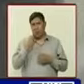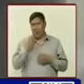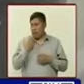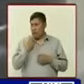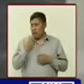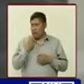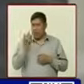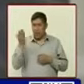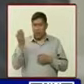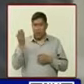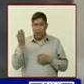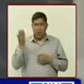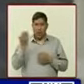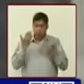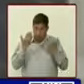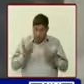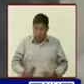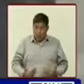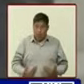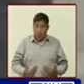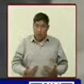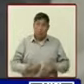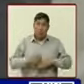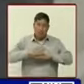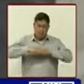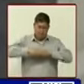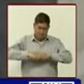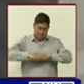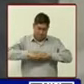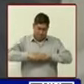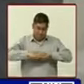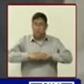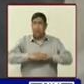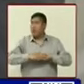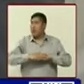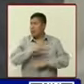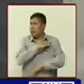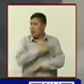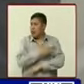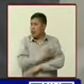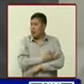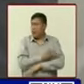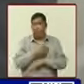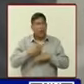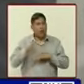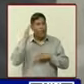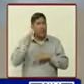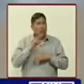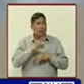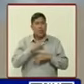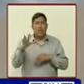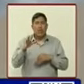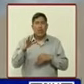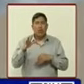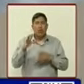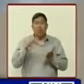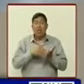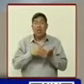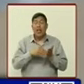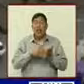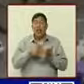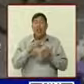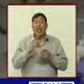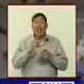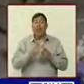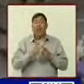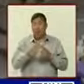esta péndola en este momento está sometida a una fuerza de más o menos 25 toneladas. Pero